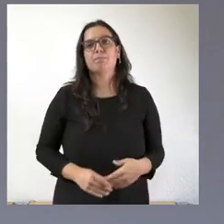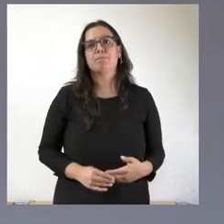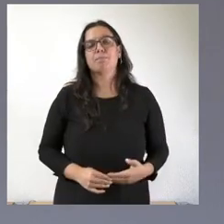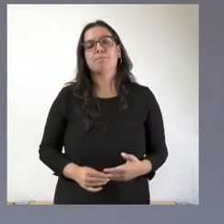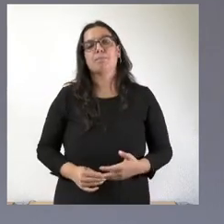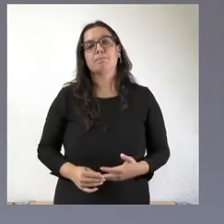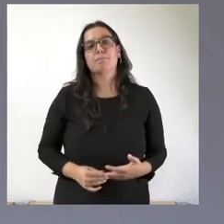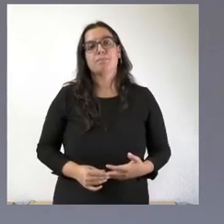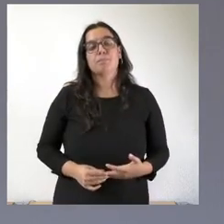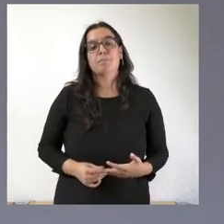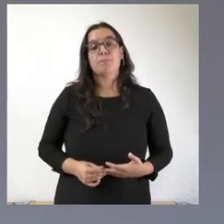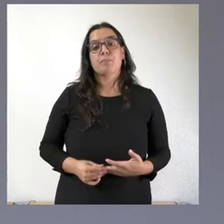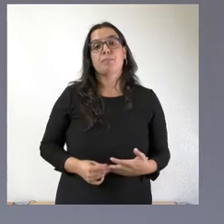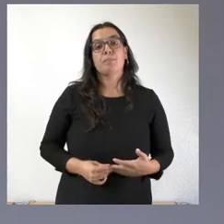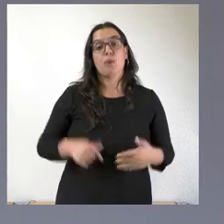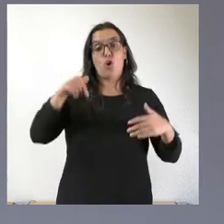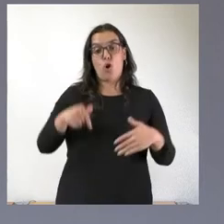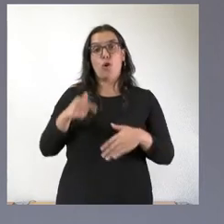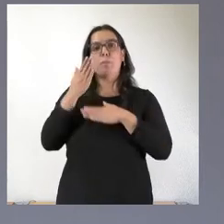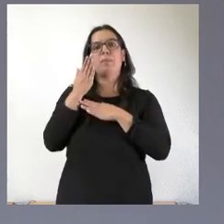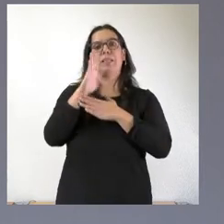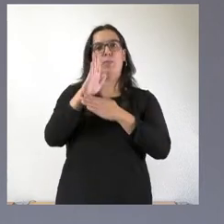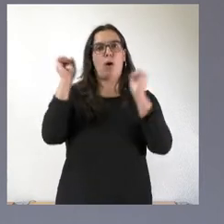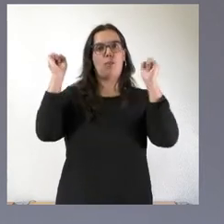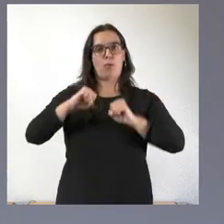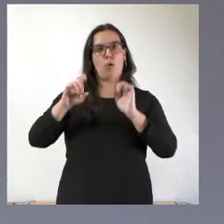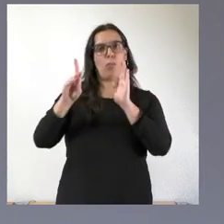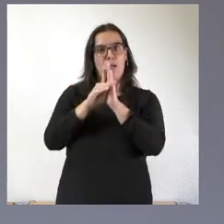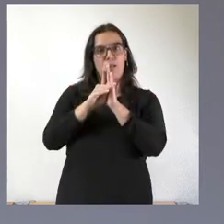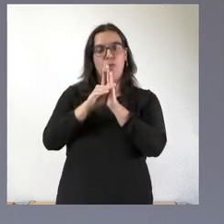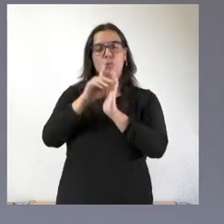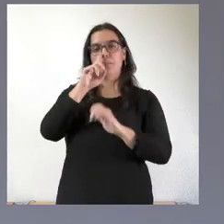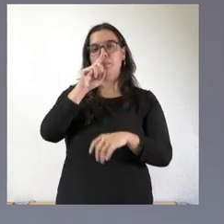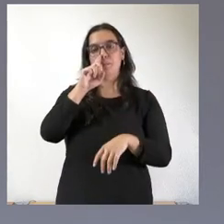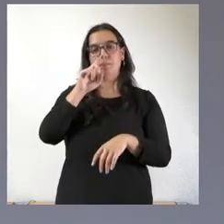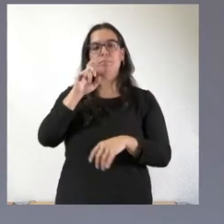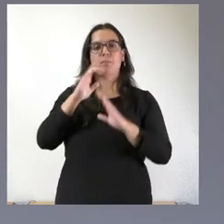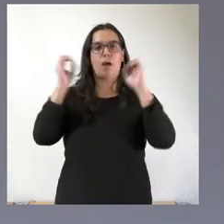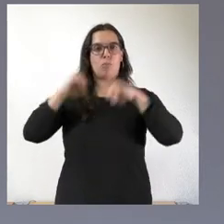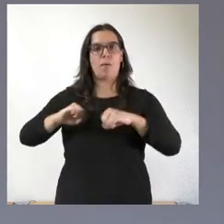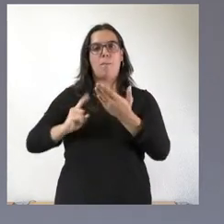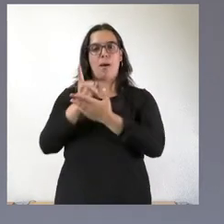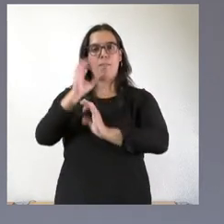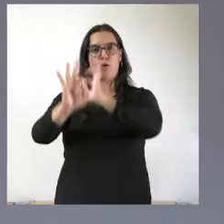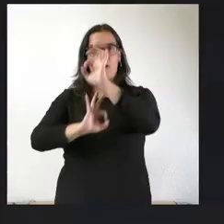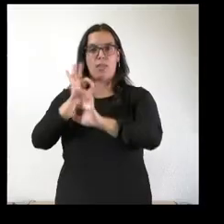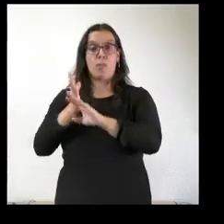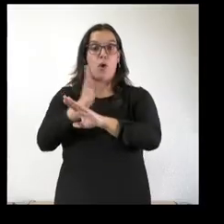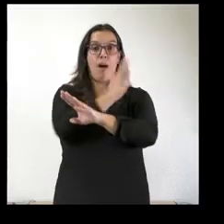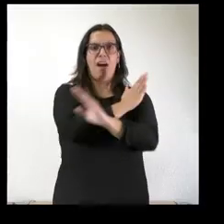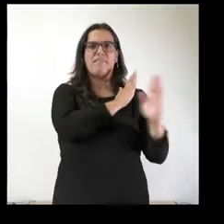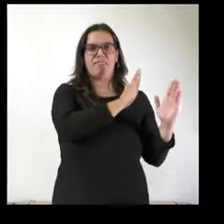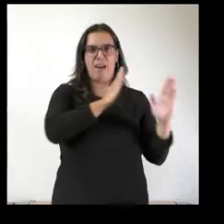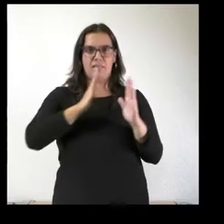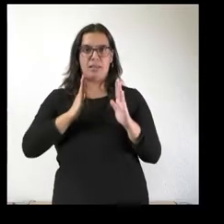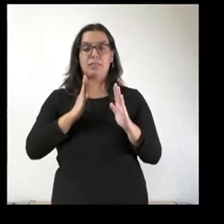Para llegar a la fase que hemos presentado hoy, de esta aprobación, en el que se ha aprobado este mapa de ordenación, hemos pasado por unas fases previas en